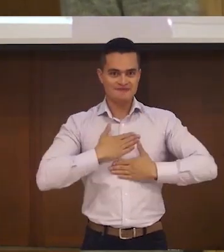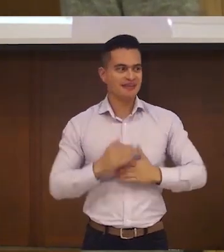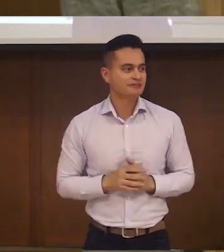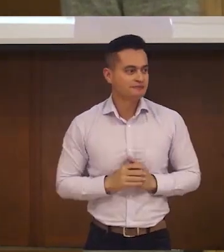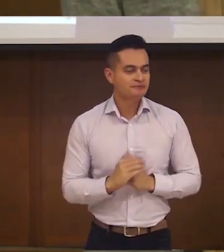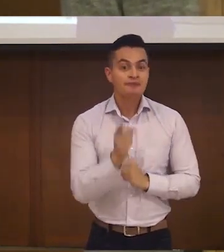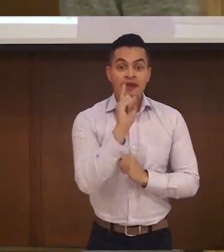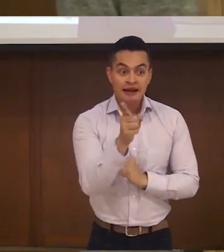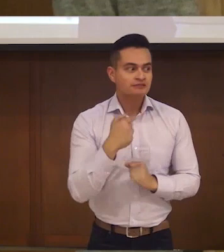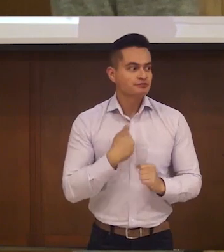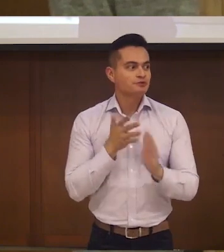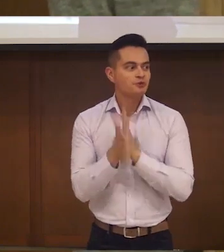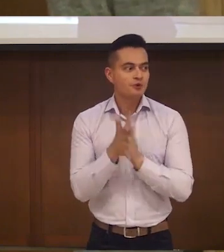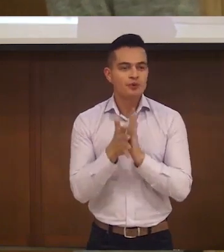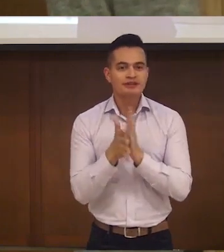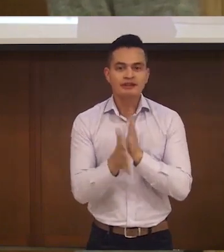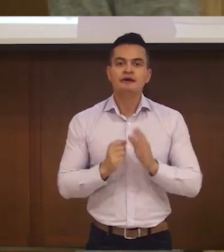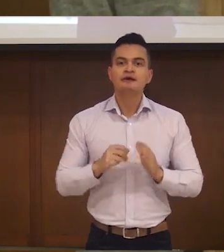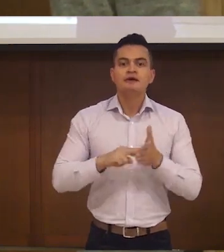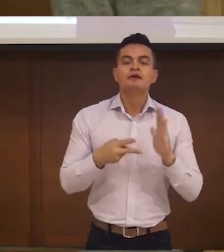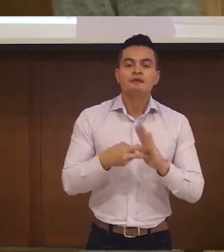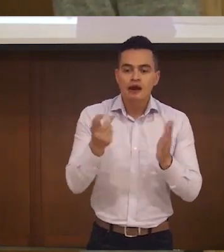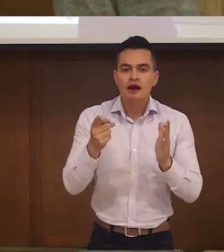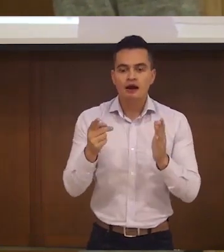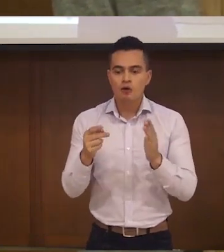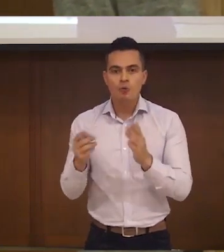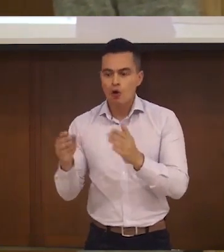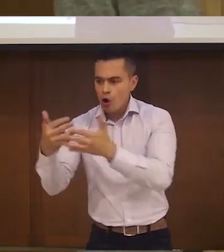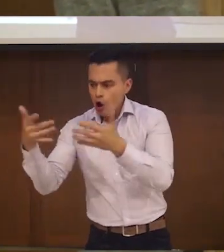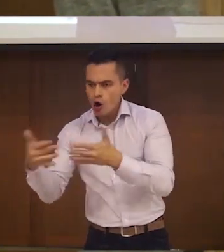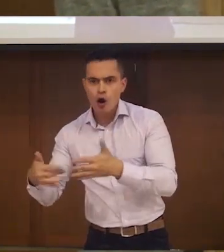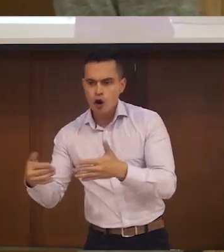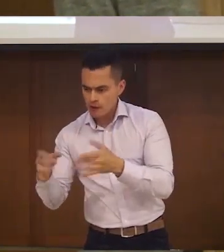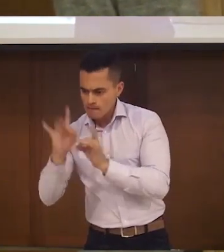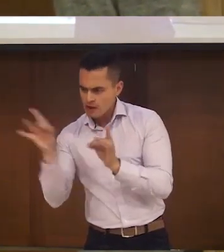ser redundante, para no repetir lo que ya está escrito en el dibujo.